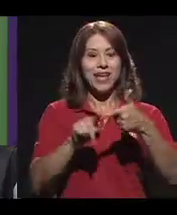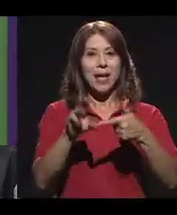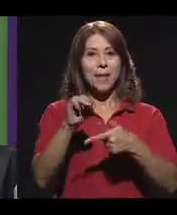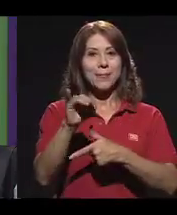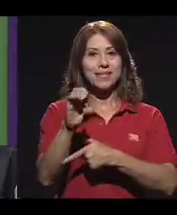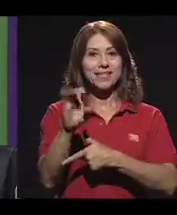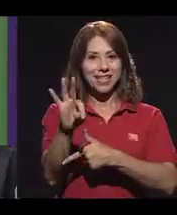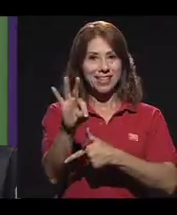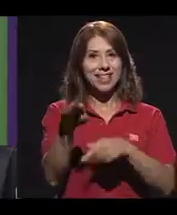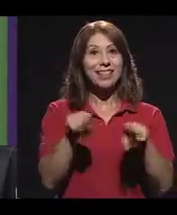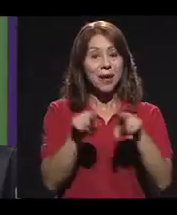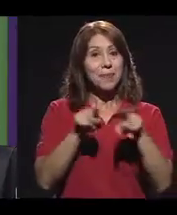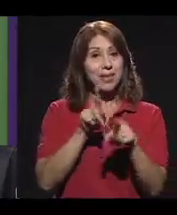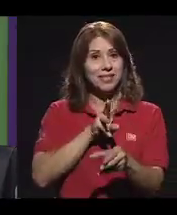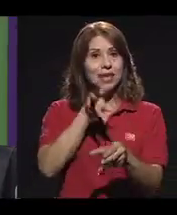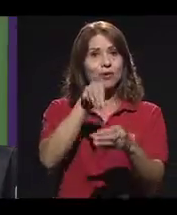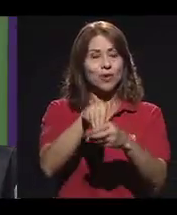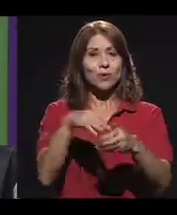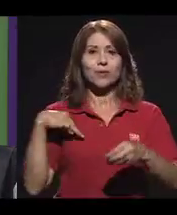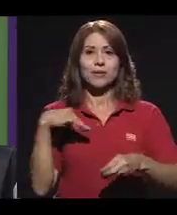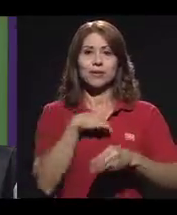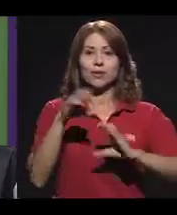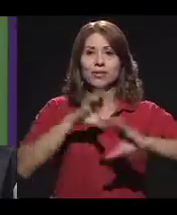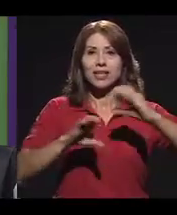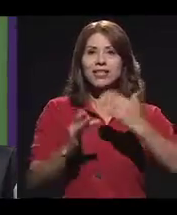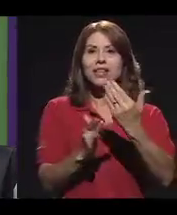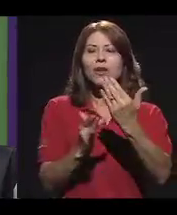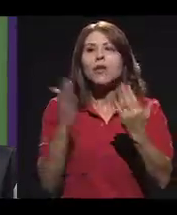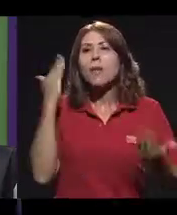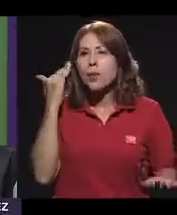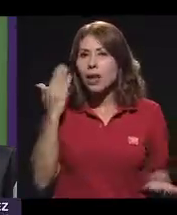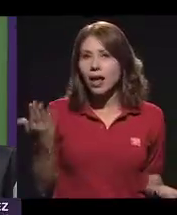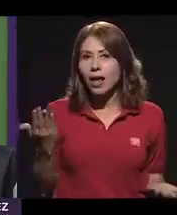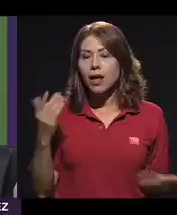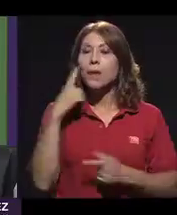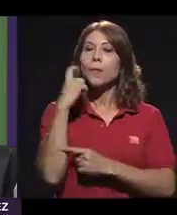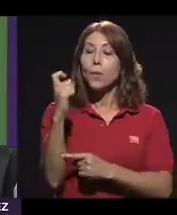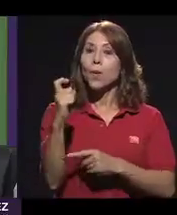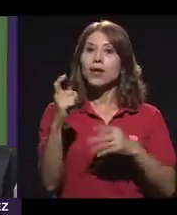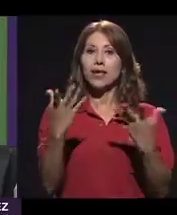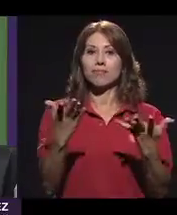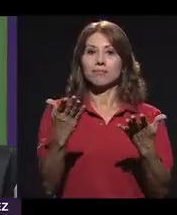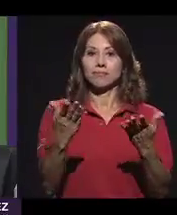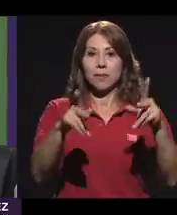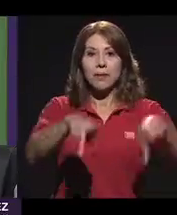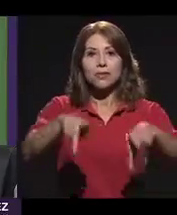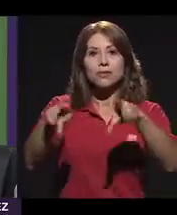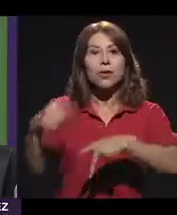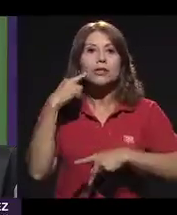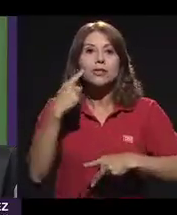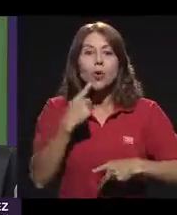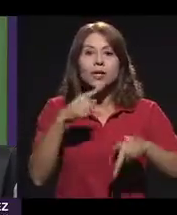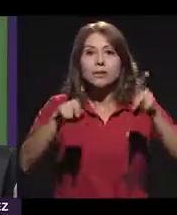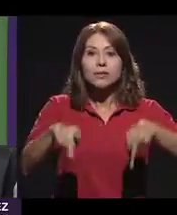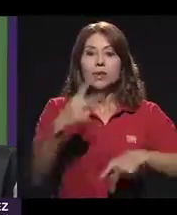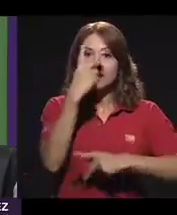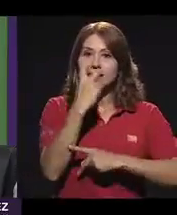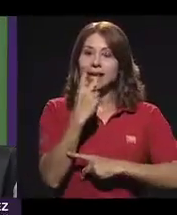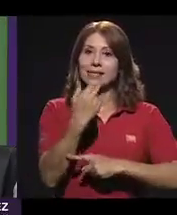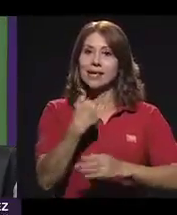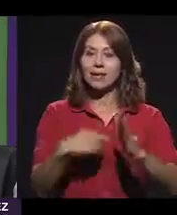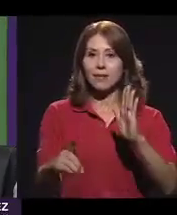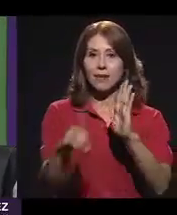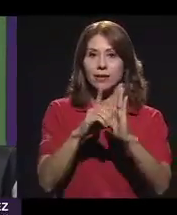que también está incluido, Ministerio de Ciencia y Tecnología, ¿por qué lo vimos que debía estar incluido? Porque es un derecho a la comunicación de las personas sordas y de